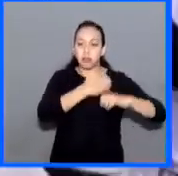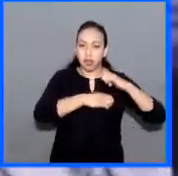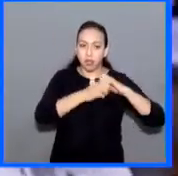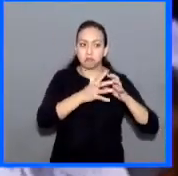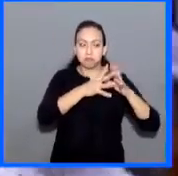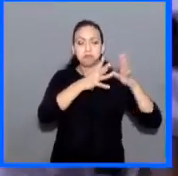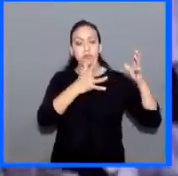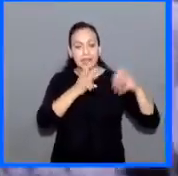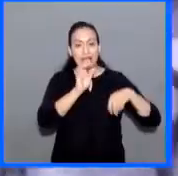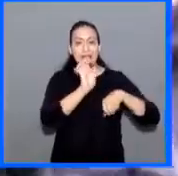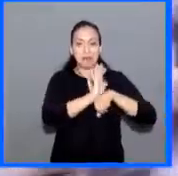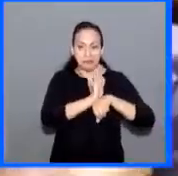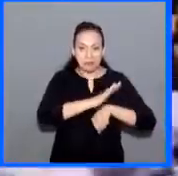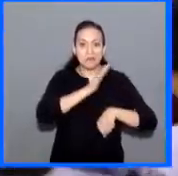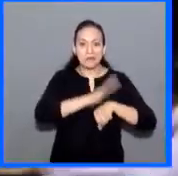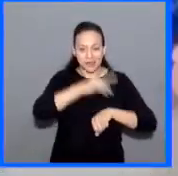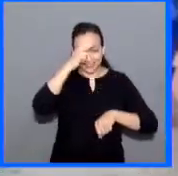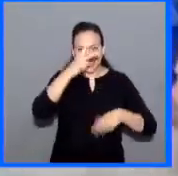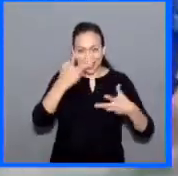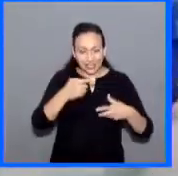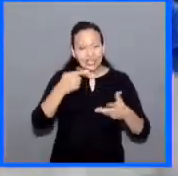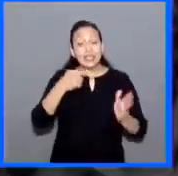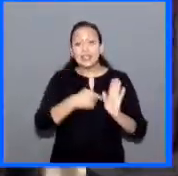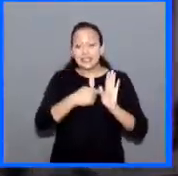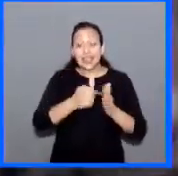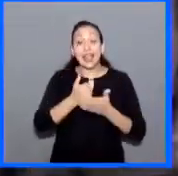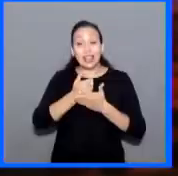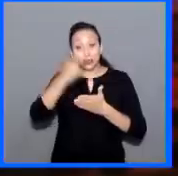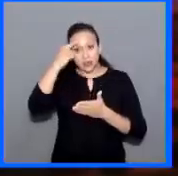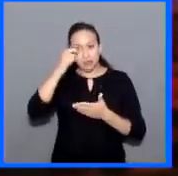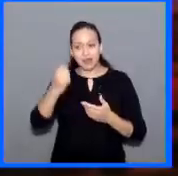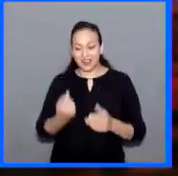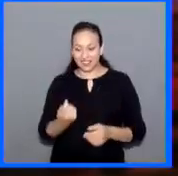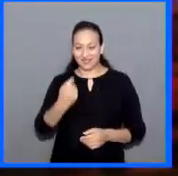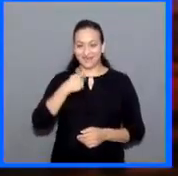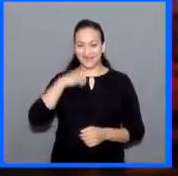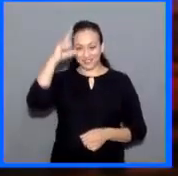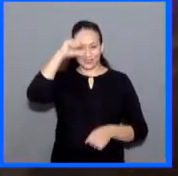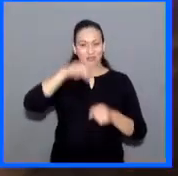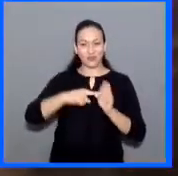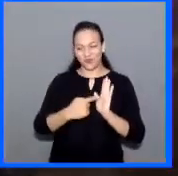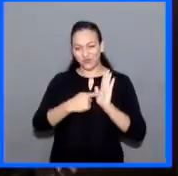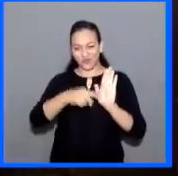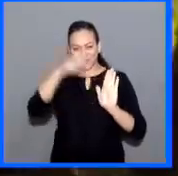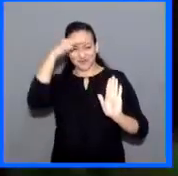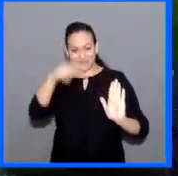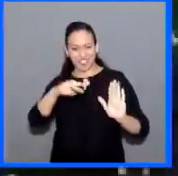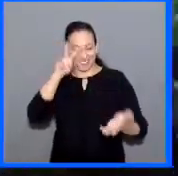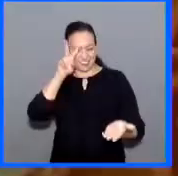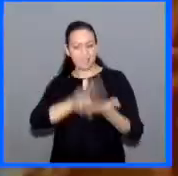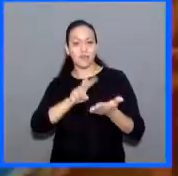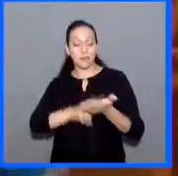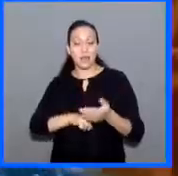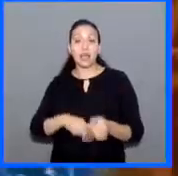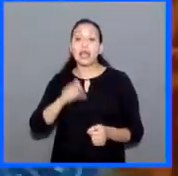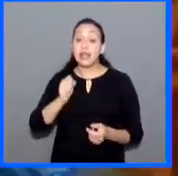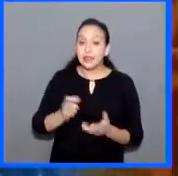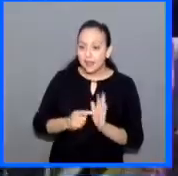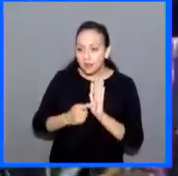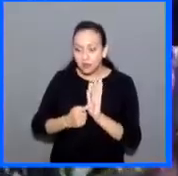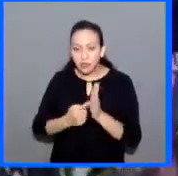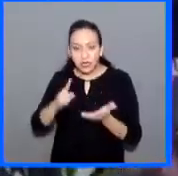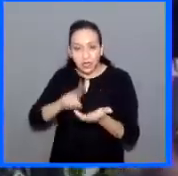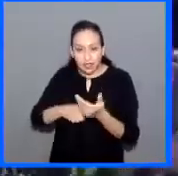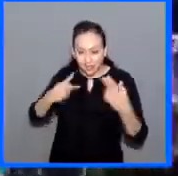fundamental para construir y fortalecer nuestra identidad cultural, así como para impulsar la transformación social. Por otro